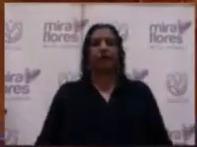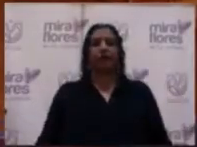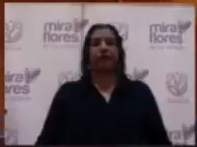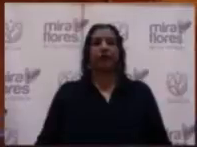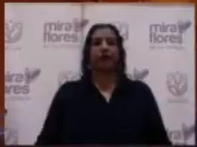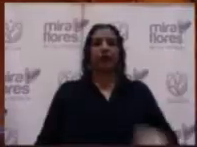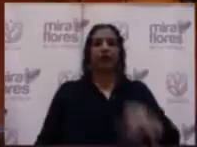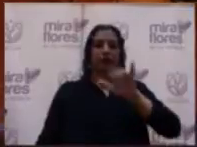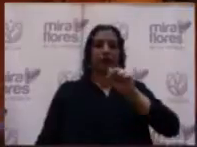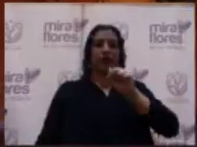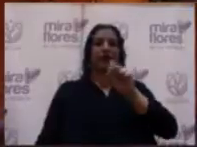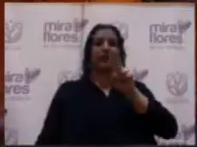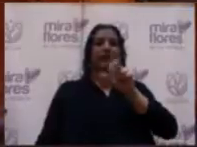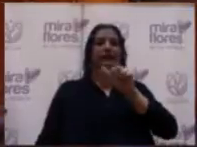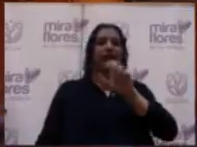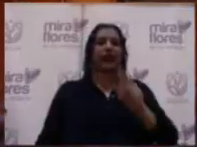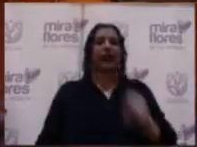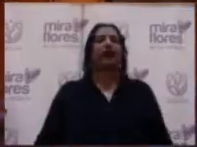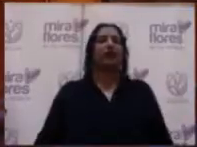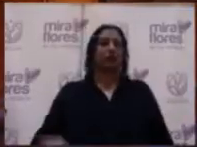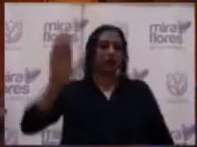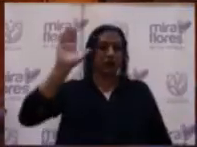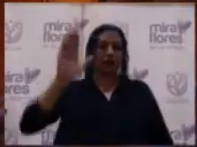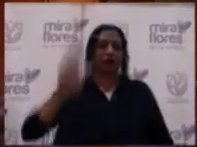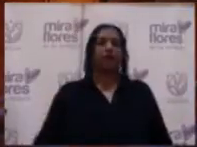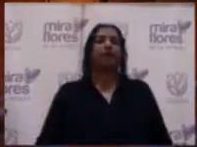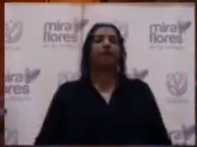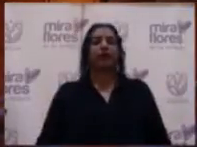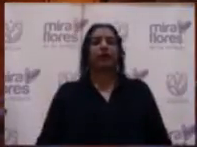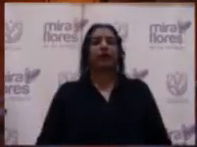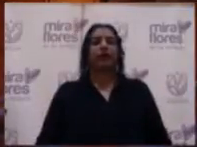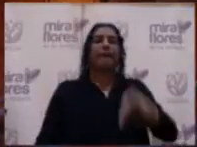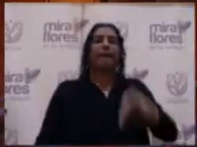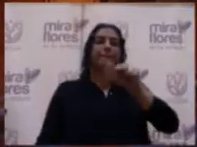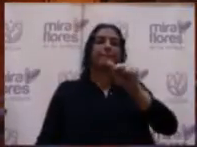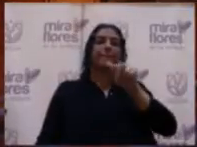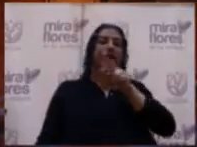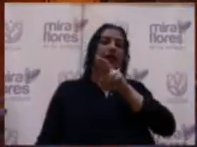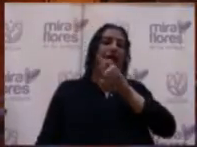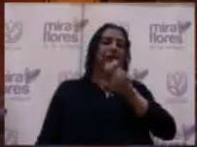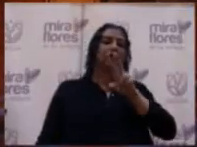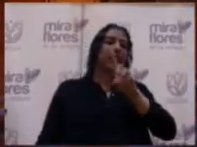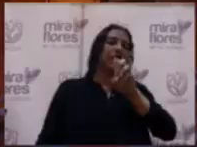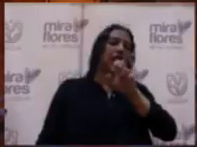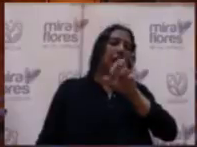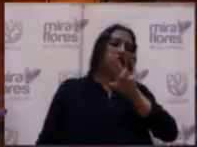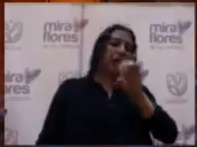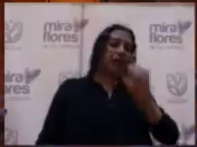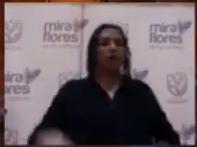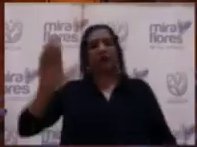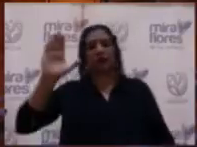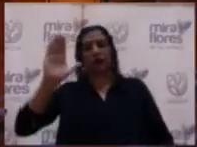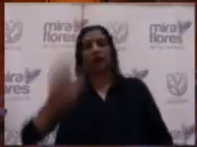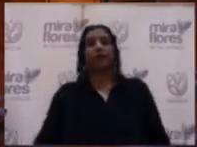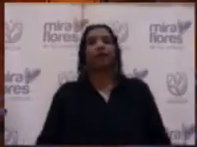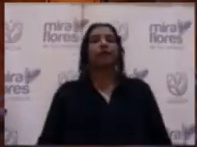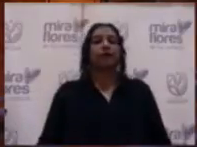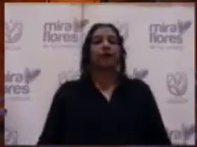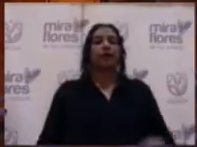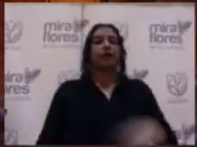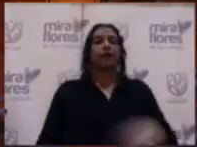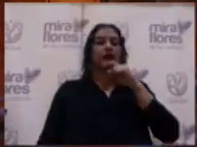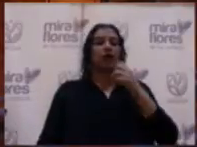Señor Israel Orlando Acuña Huoncoquis. Señora Patricia María del Río Jiménez de Olavide.